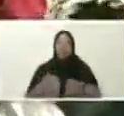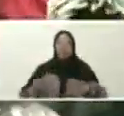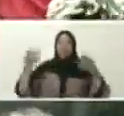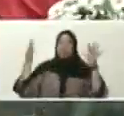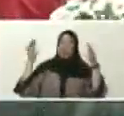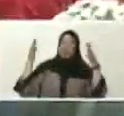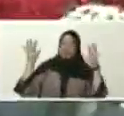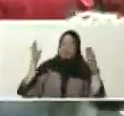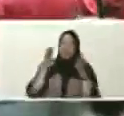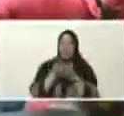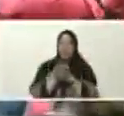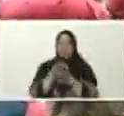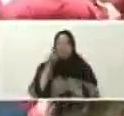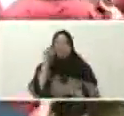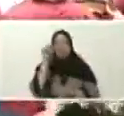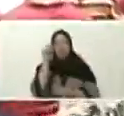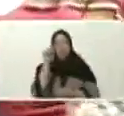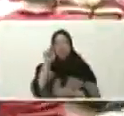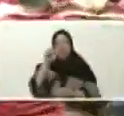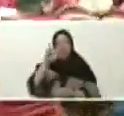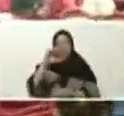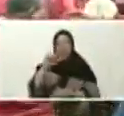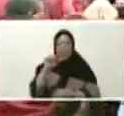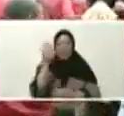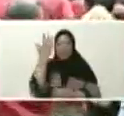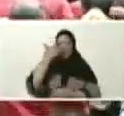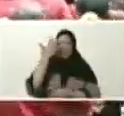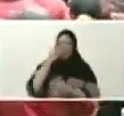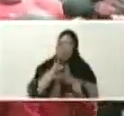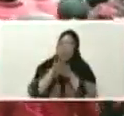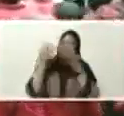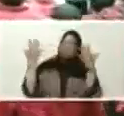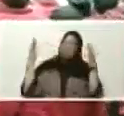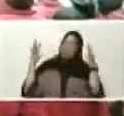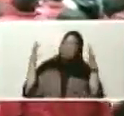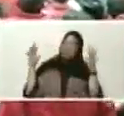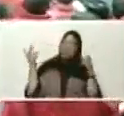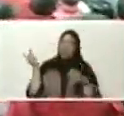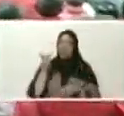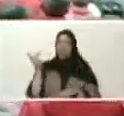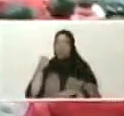Tania. Entre Tania y Pedro